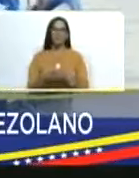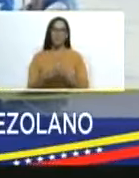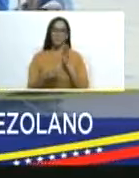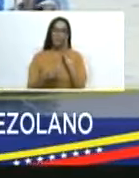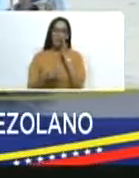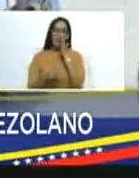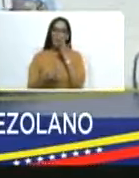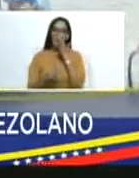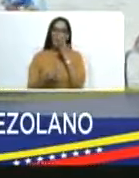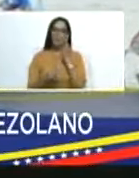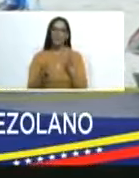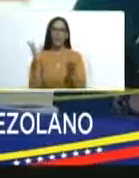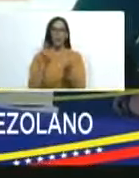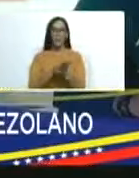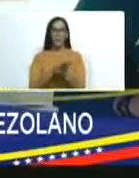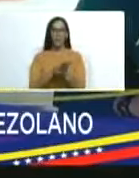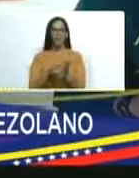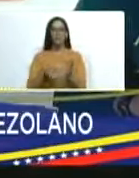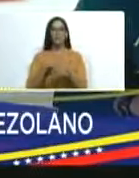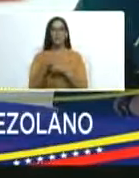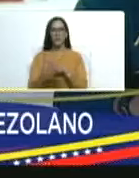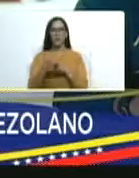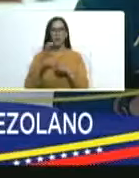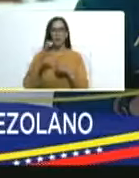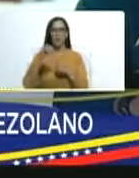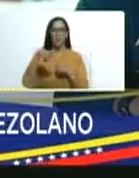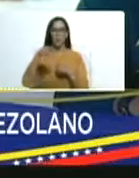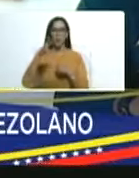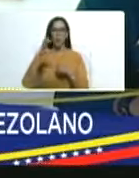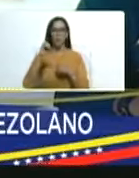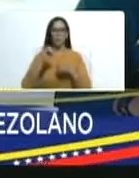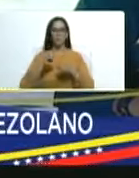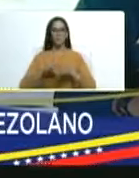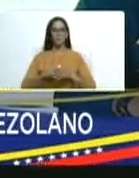cayendo y corriendo, aprobado el plan Pocoro.